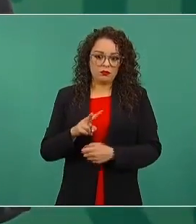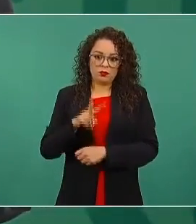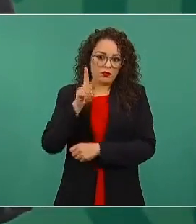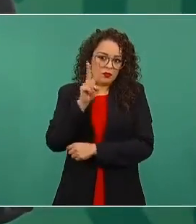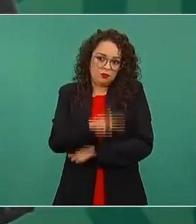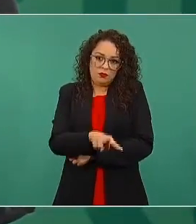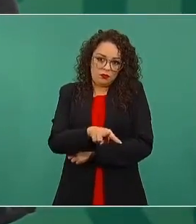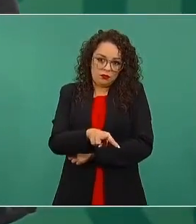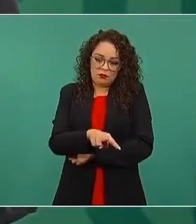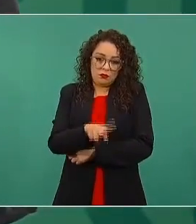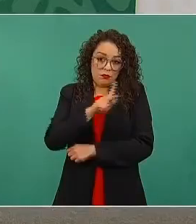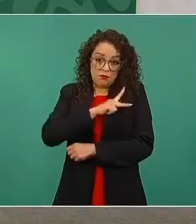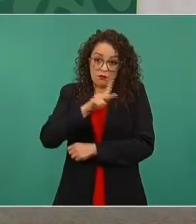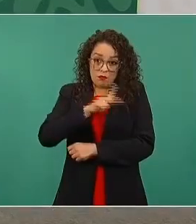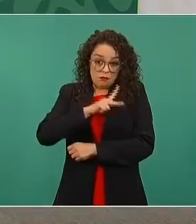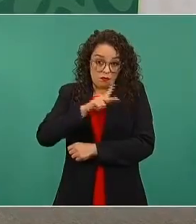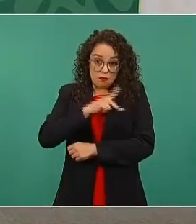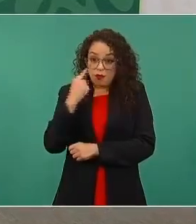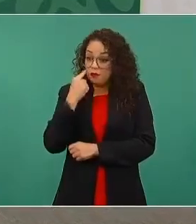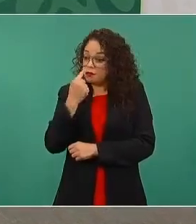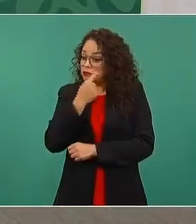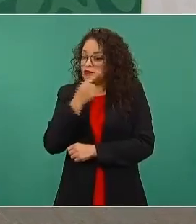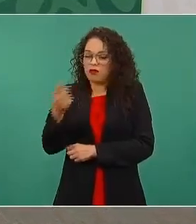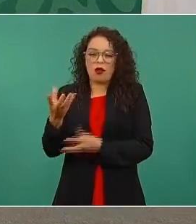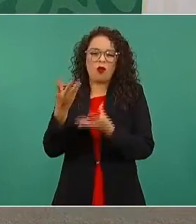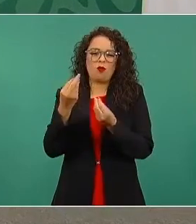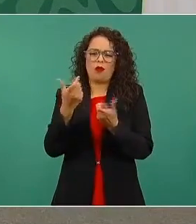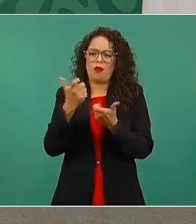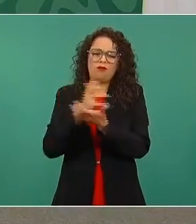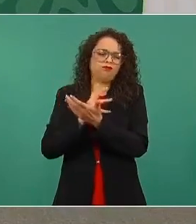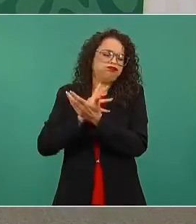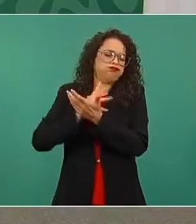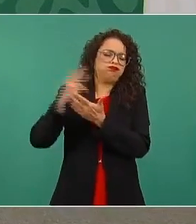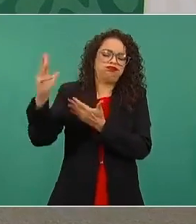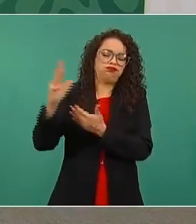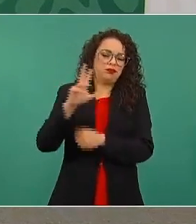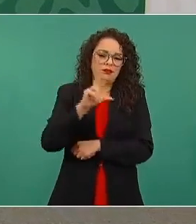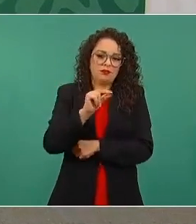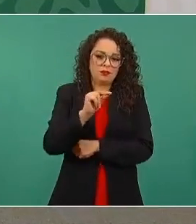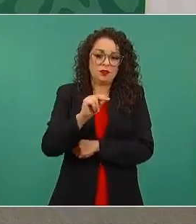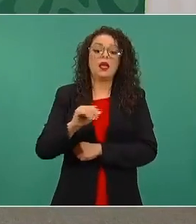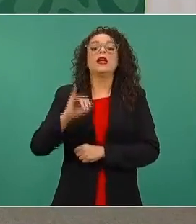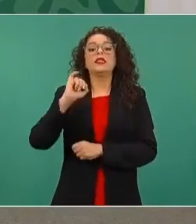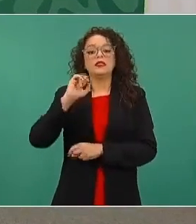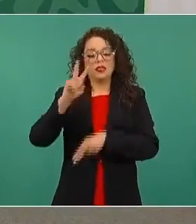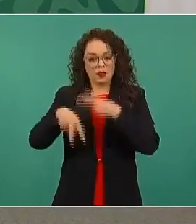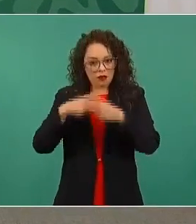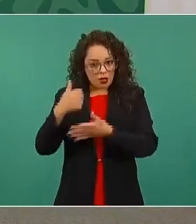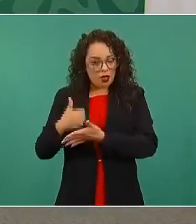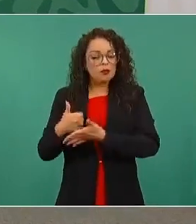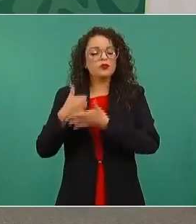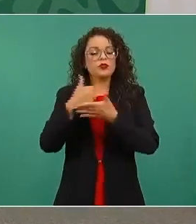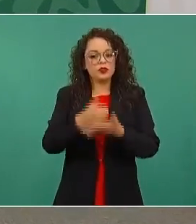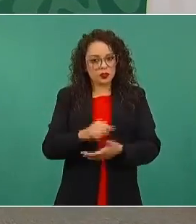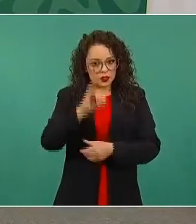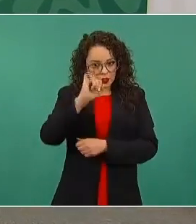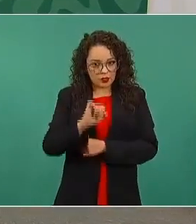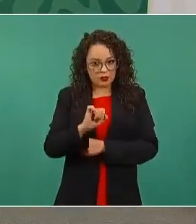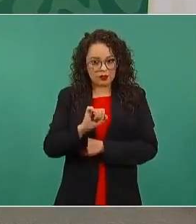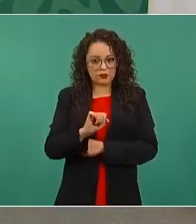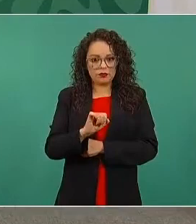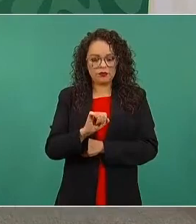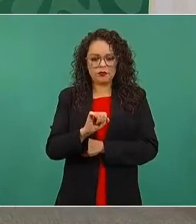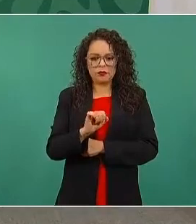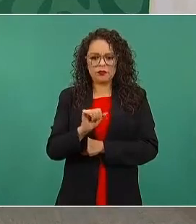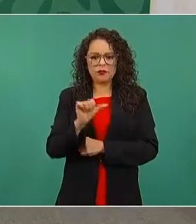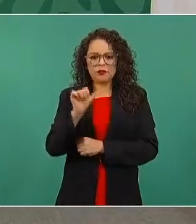una exageración. Entonces, sí, pero vamos a ayudar. Hay un estudio. Ahora, ayer, antier,